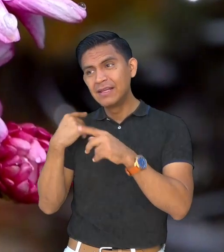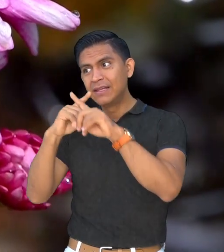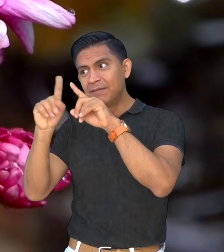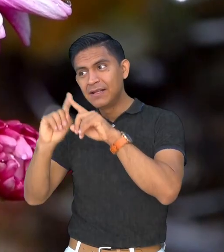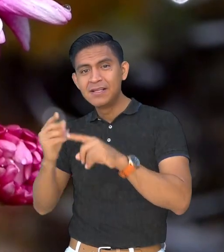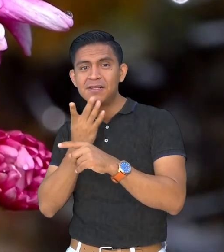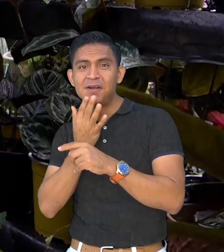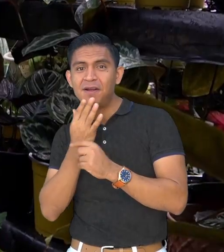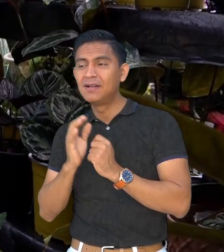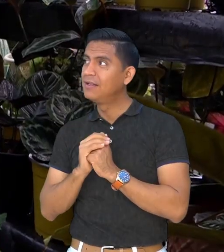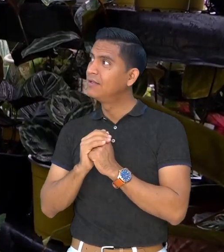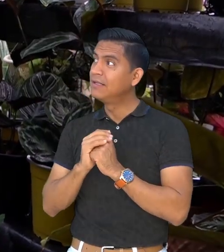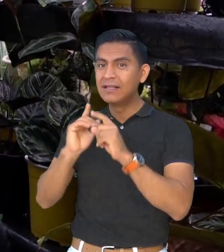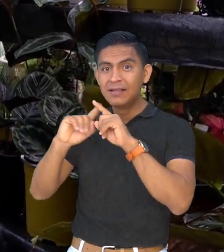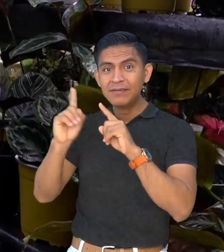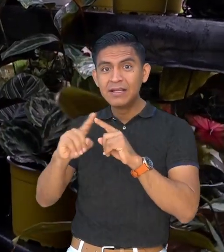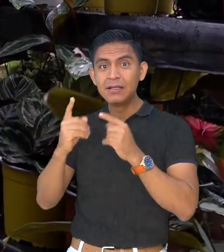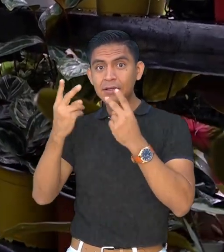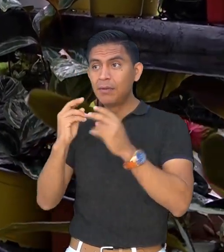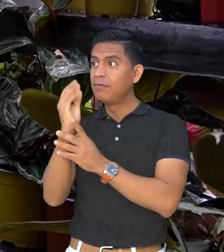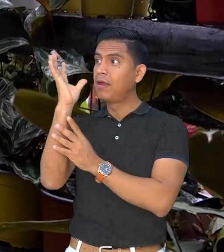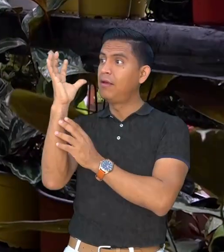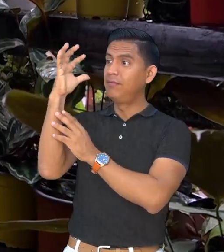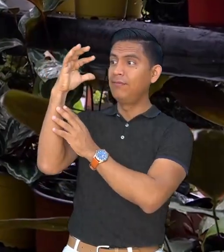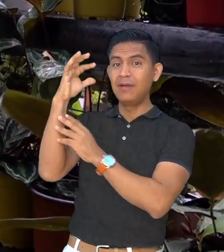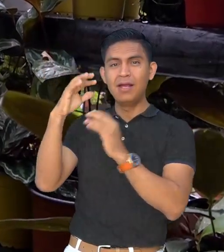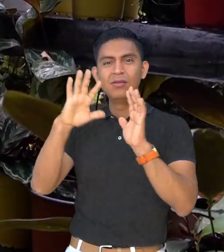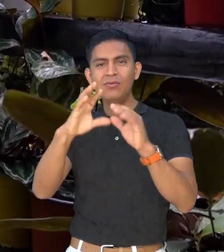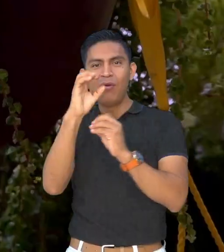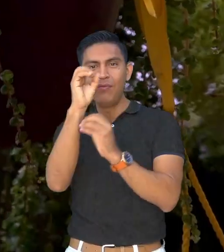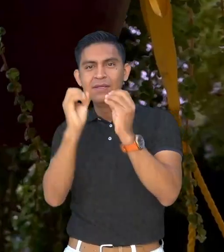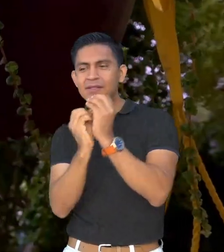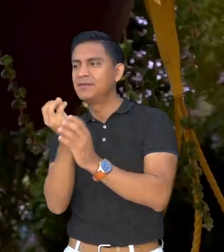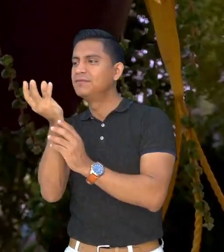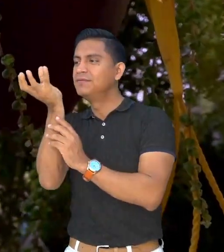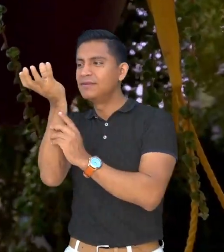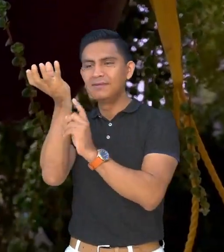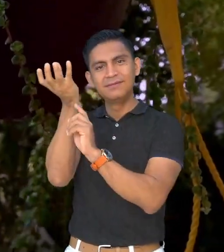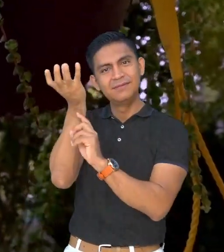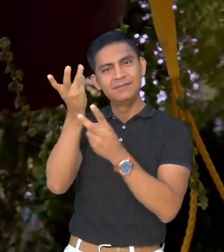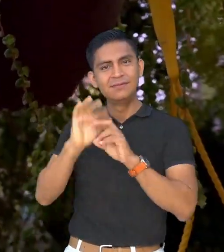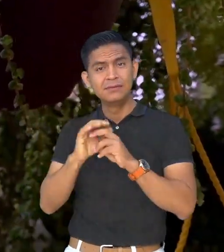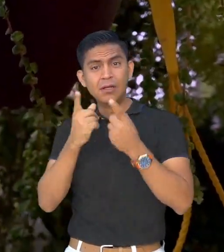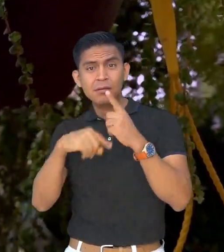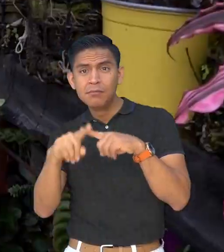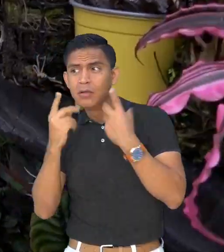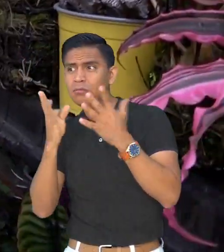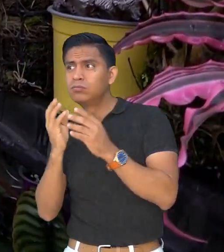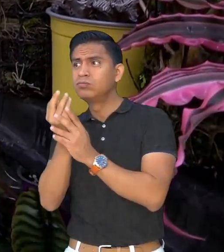crisantemos de diferentes colores. Aquí tenemos plantas de sombra para decorar la oficina. Aquí hay plantitas